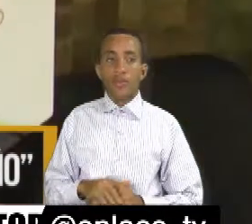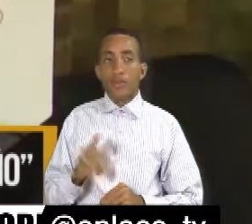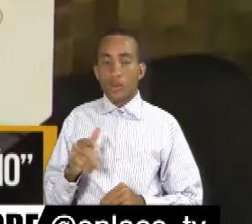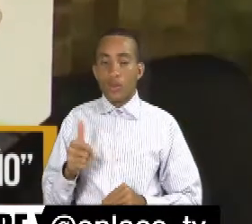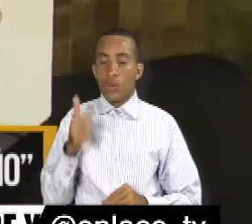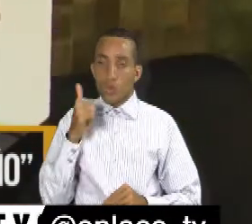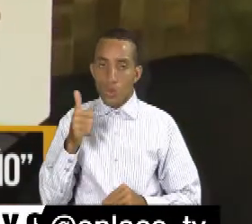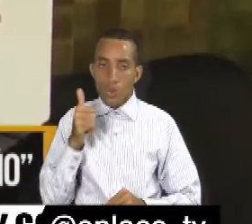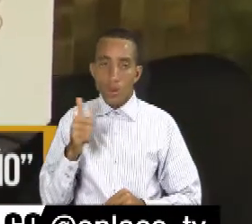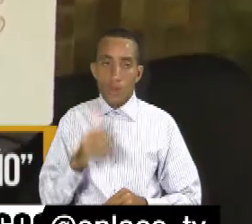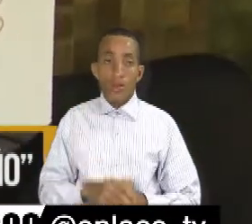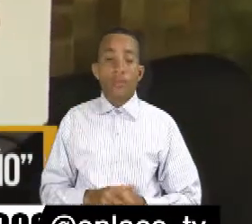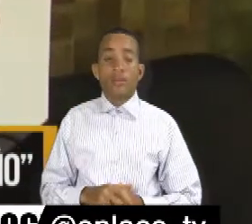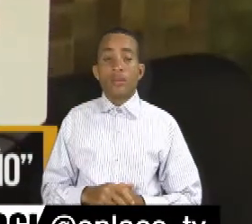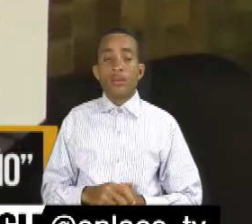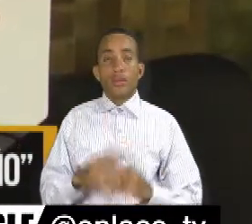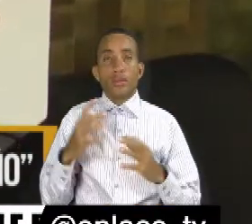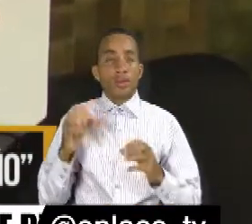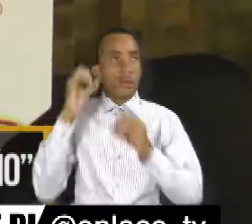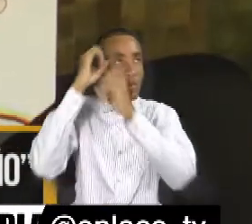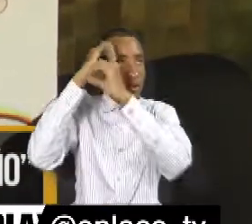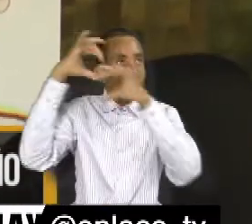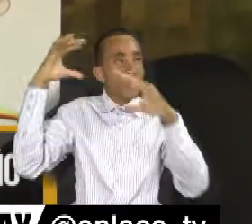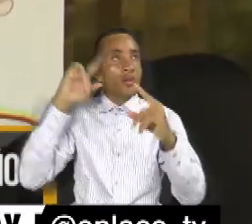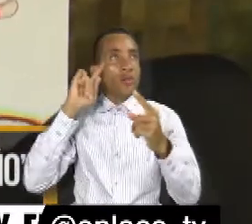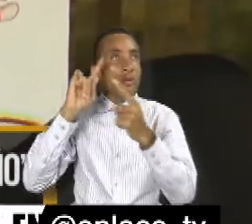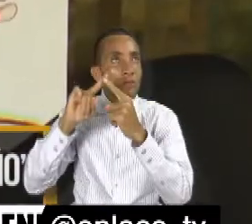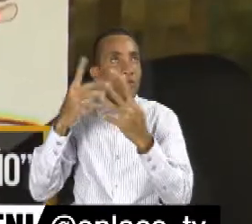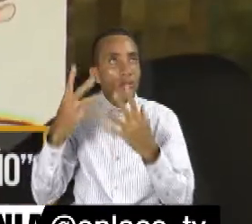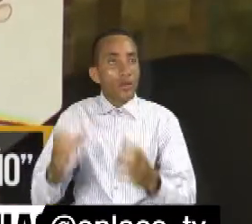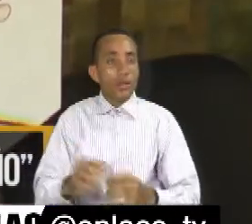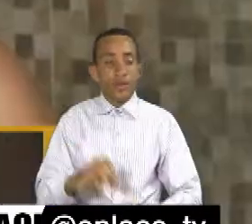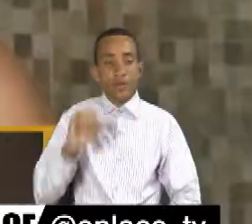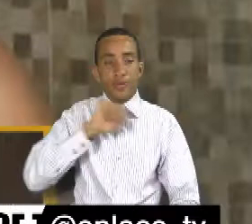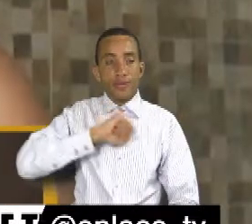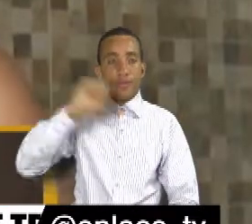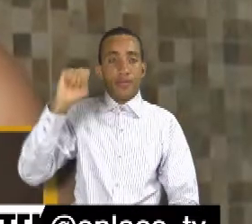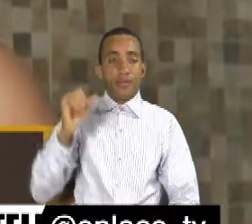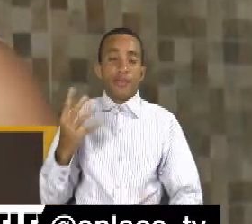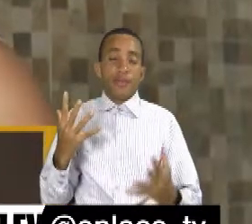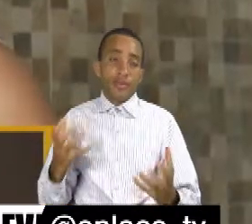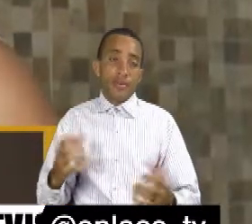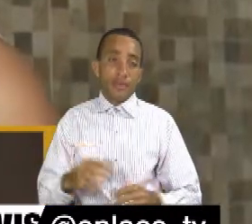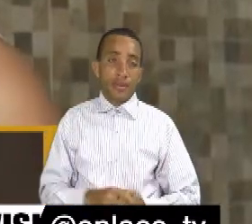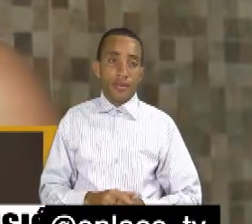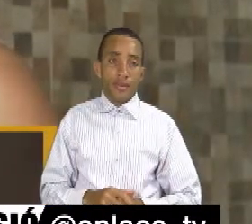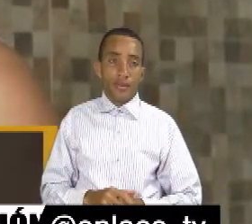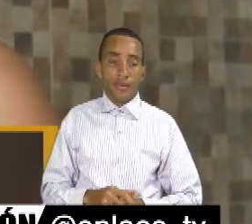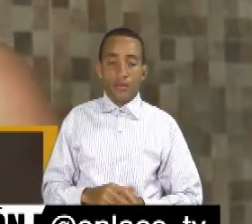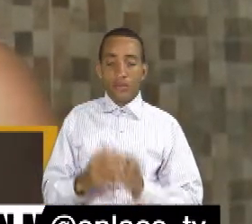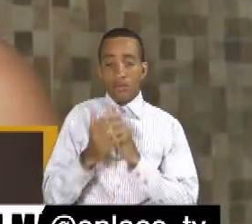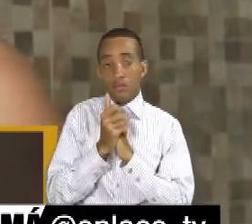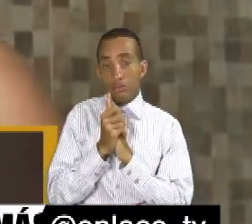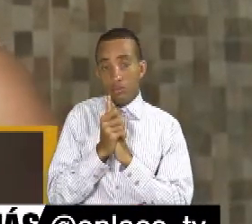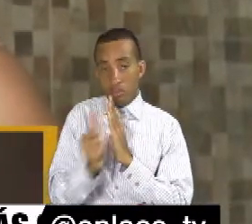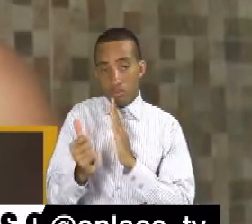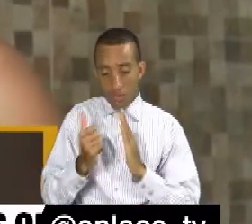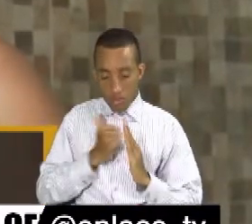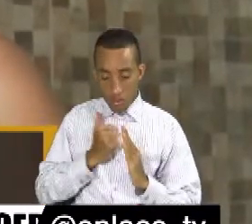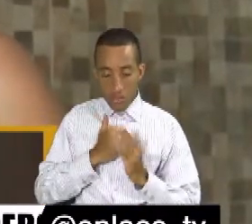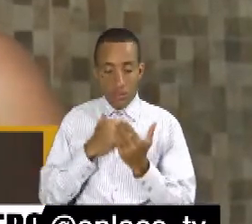sitio. Llena de sueños, esta participante barranqueña espera ganar el concurso. Es un don que yo tengo de